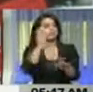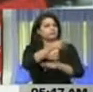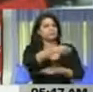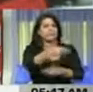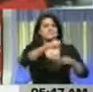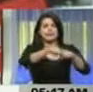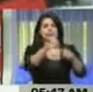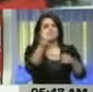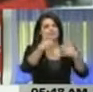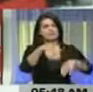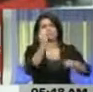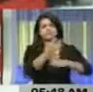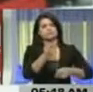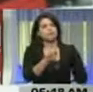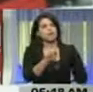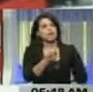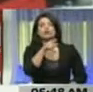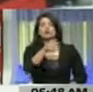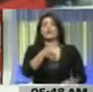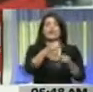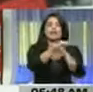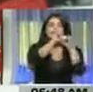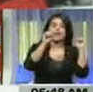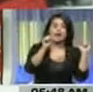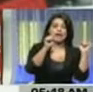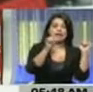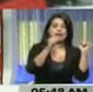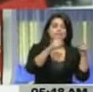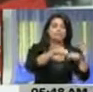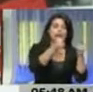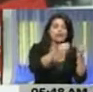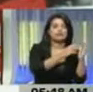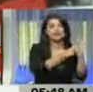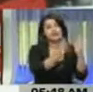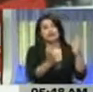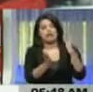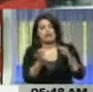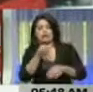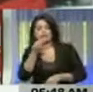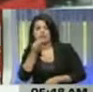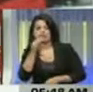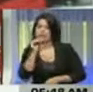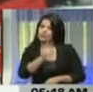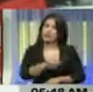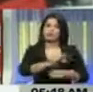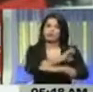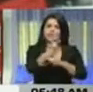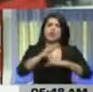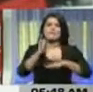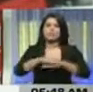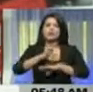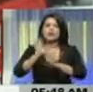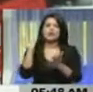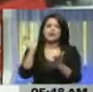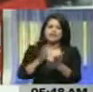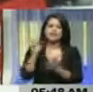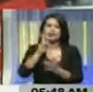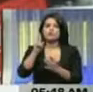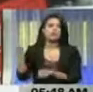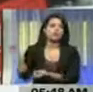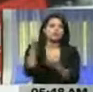Señor, usted no puede hacer pan nada más en la mañana y en la tarde. Tiene que tener una producción, porque para eso el Estado venezolano está importando